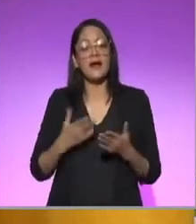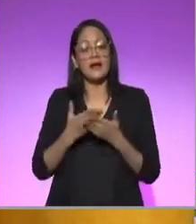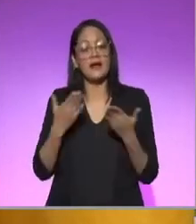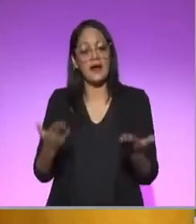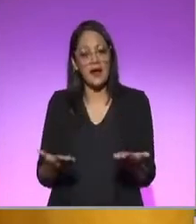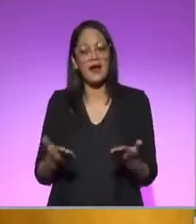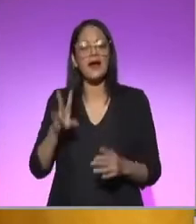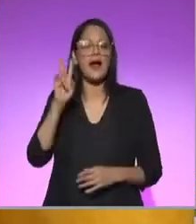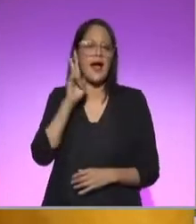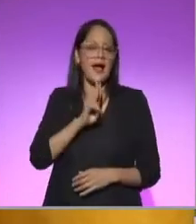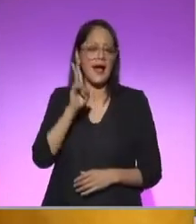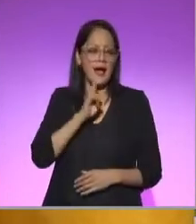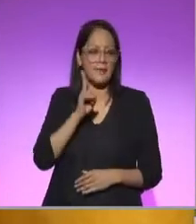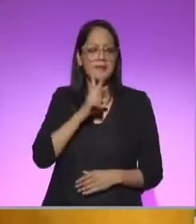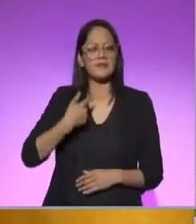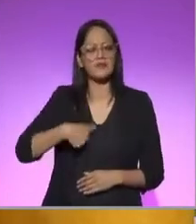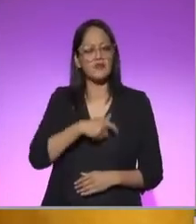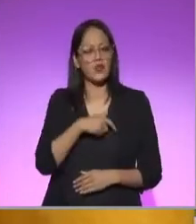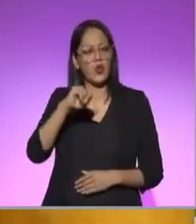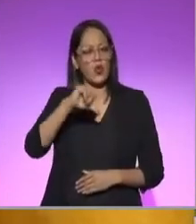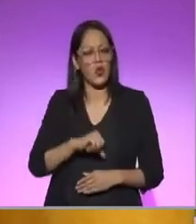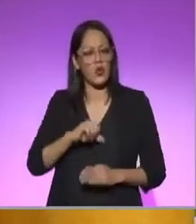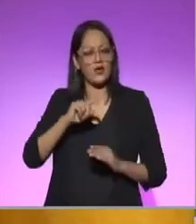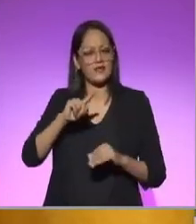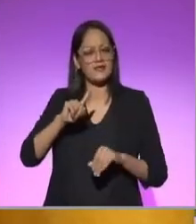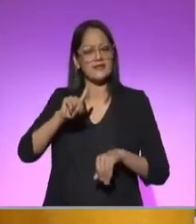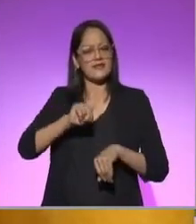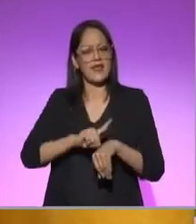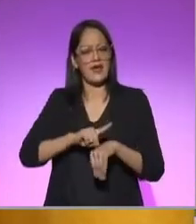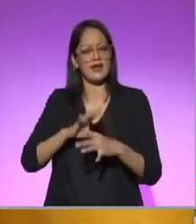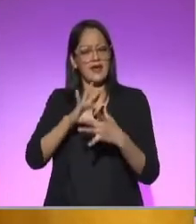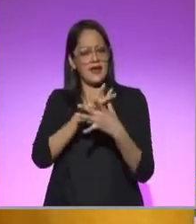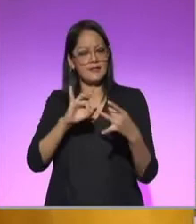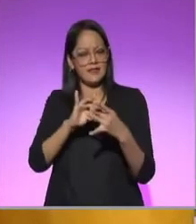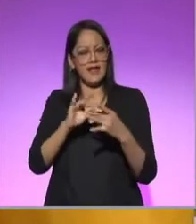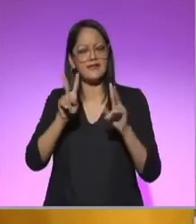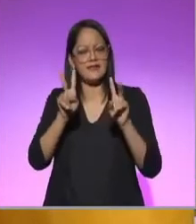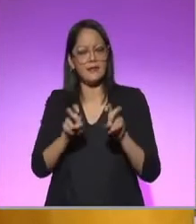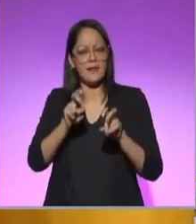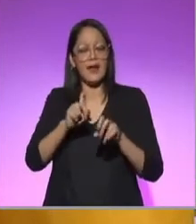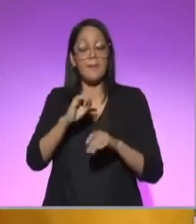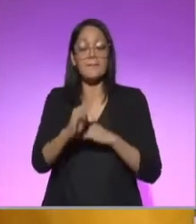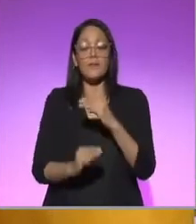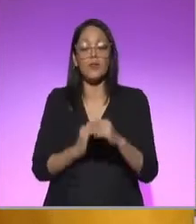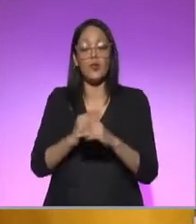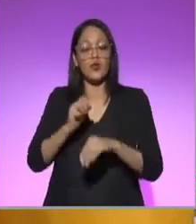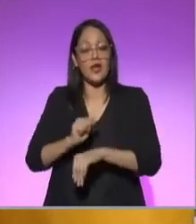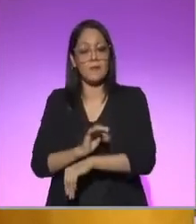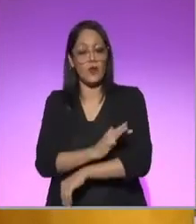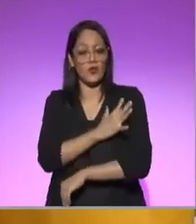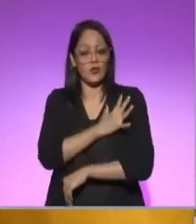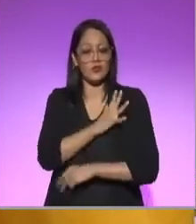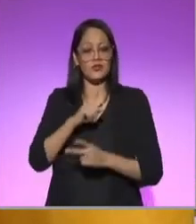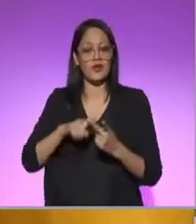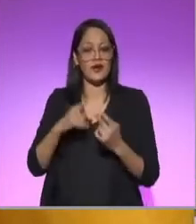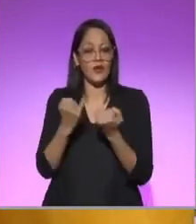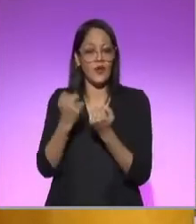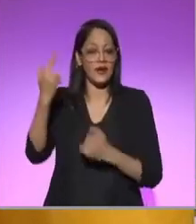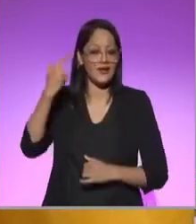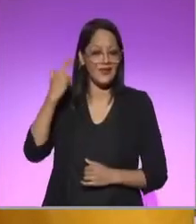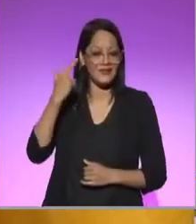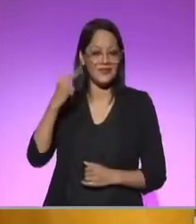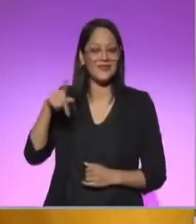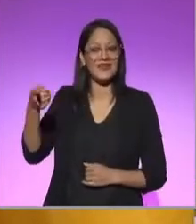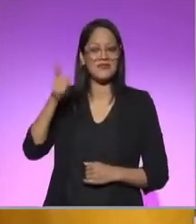vamos a transportarnos al mundo de las emociones y los sonidos que cada semana